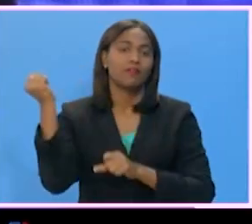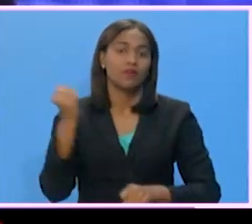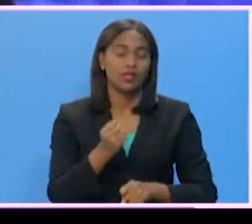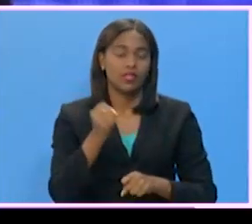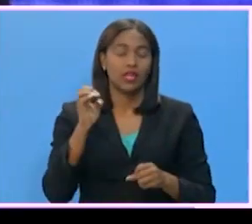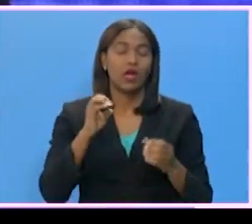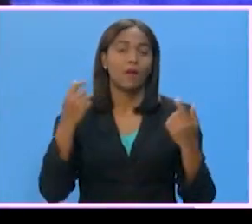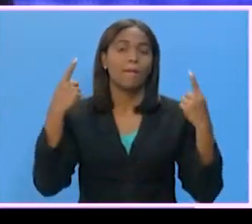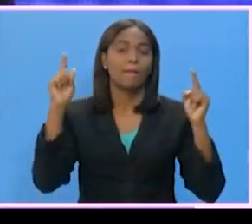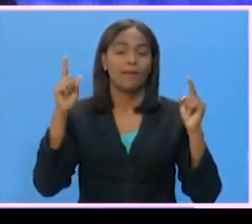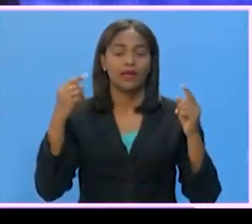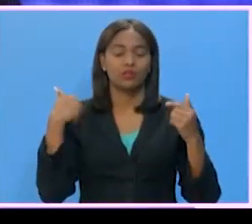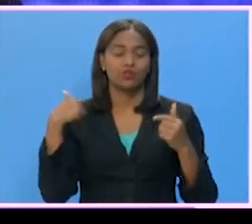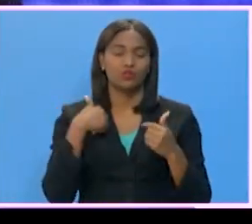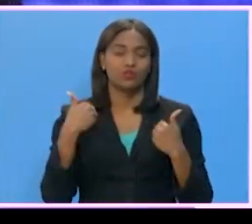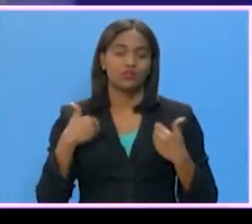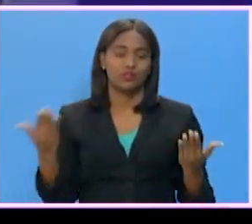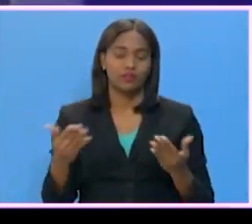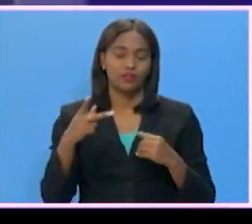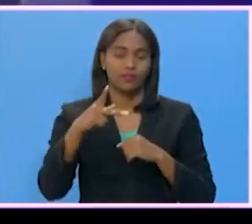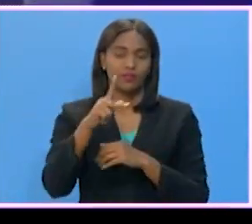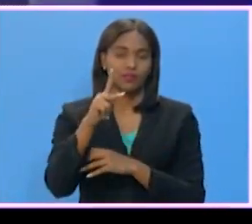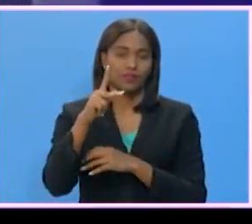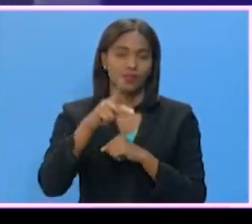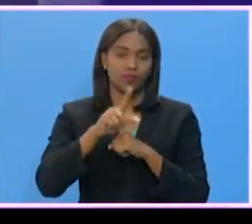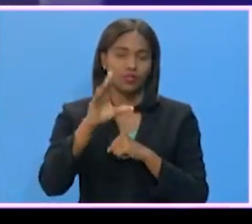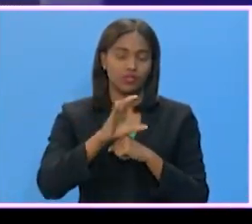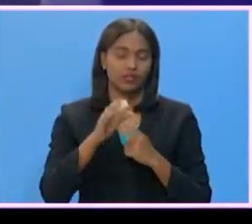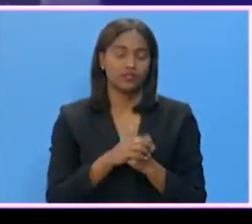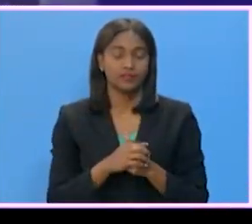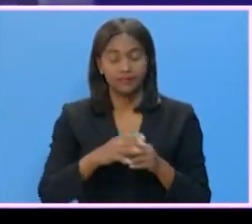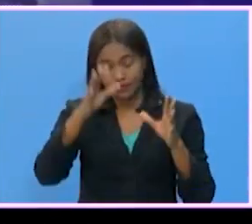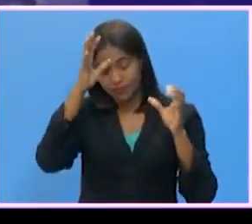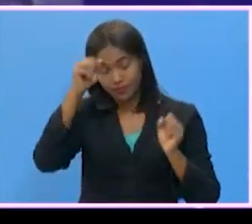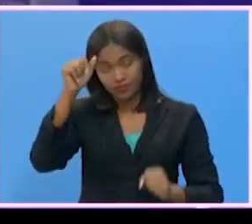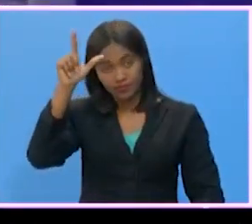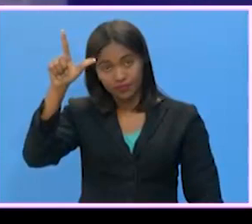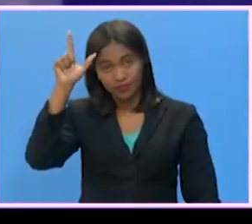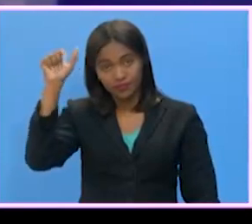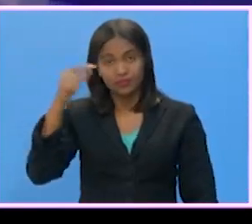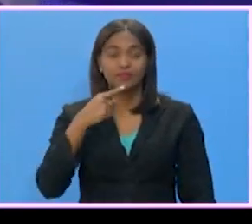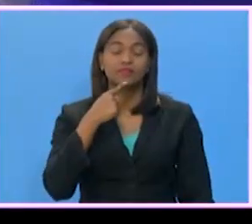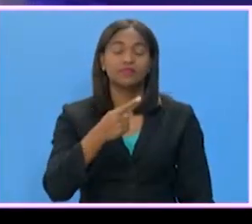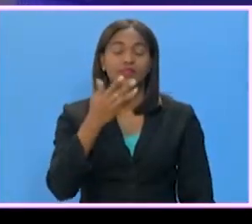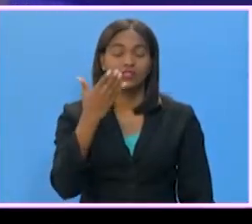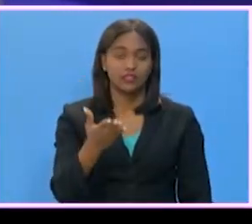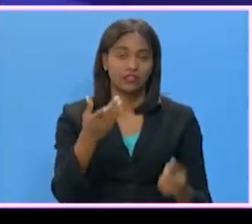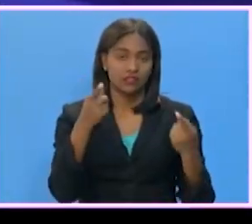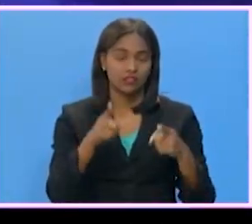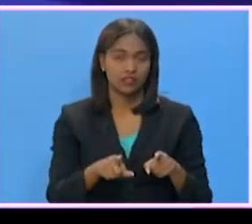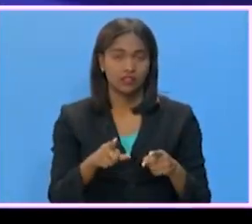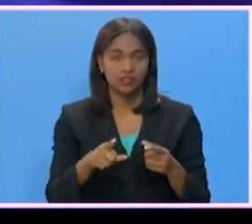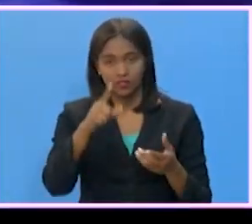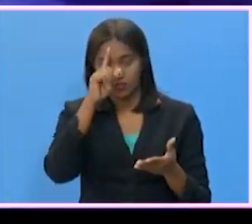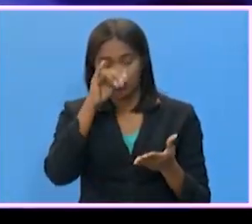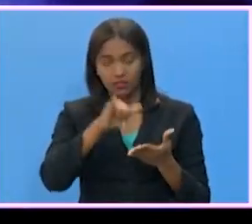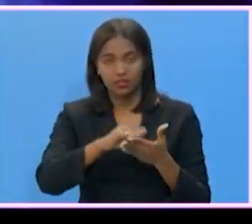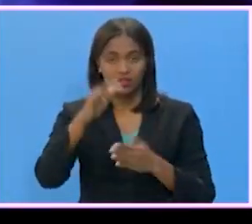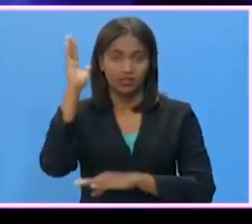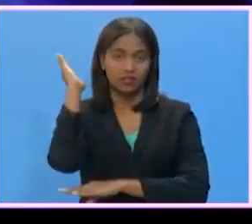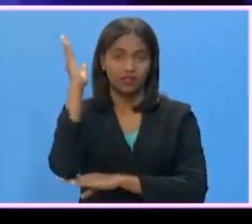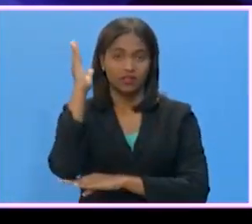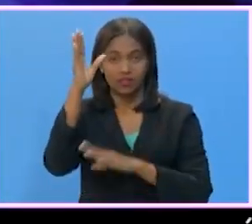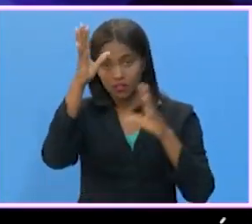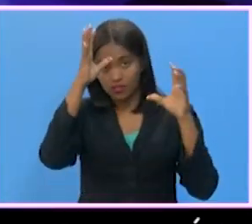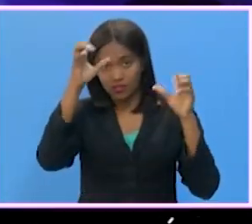muy exitoso que desarrollamos en Punta Cana. El presidente Luis Abinader se expresó en esos términos durante el panel presidencial